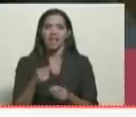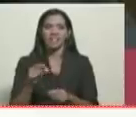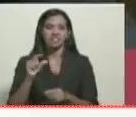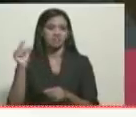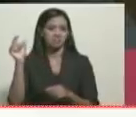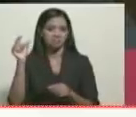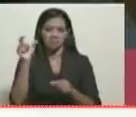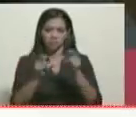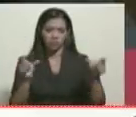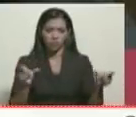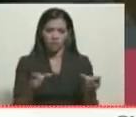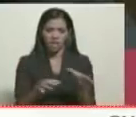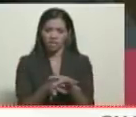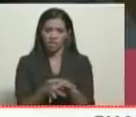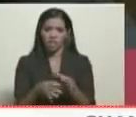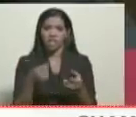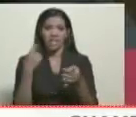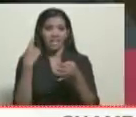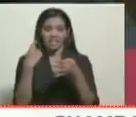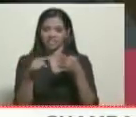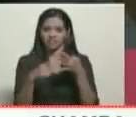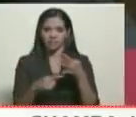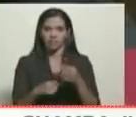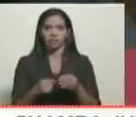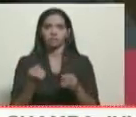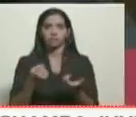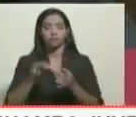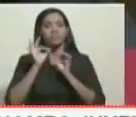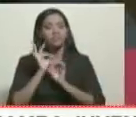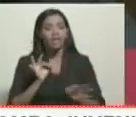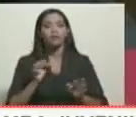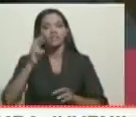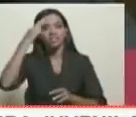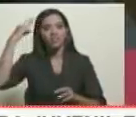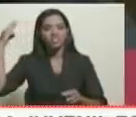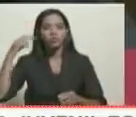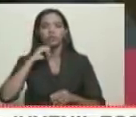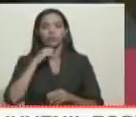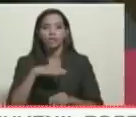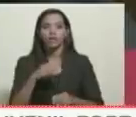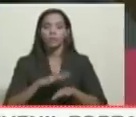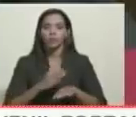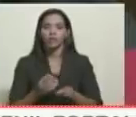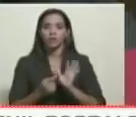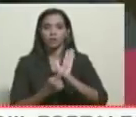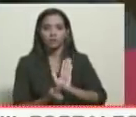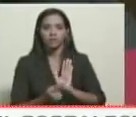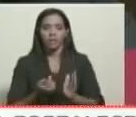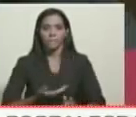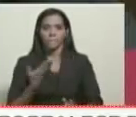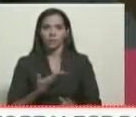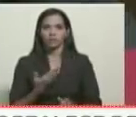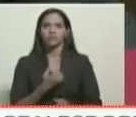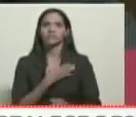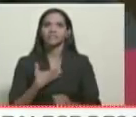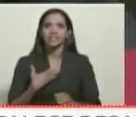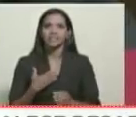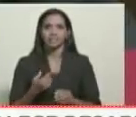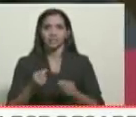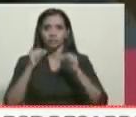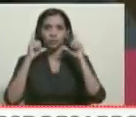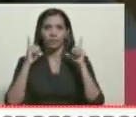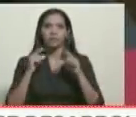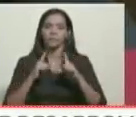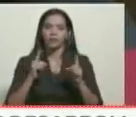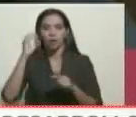etcétera, etcétera. Por lo tanto, dejo esa reflexión histórica porque es un referente importante que te quise, no de sorpresa, pero a la